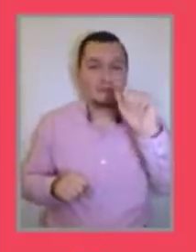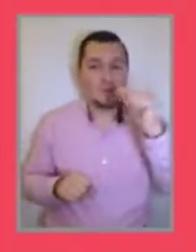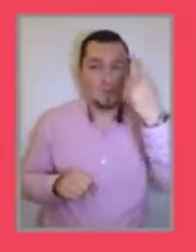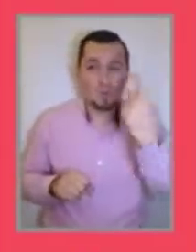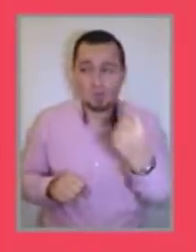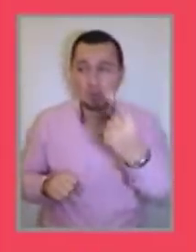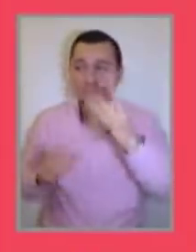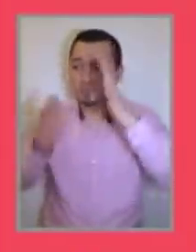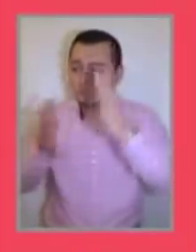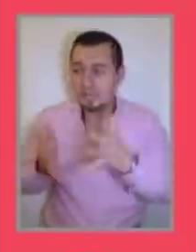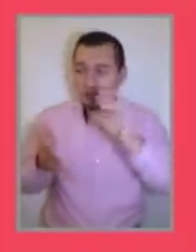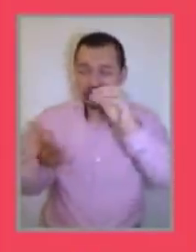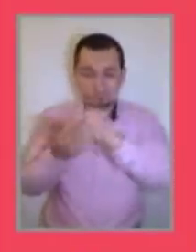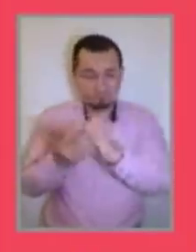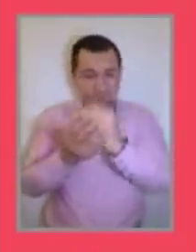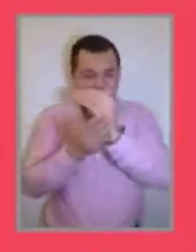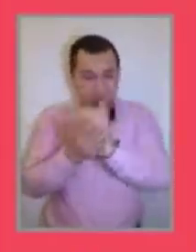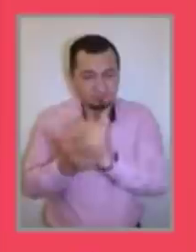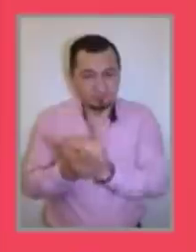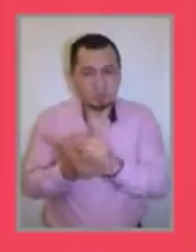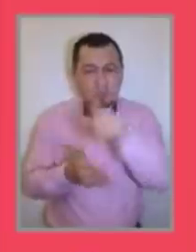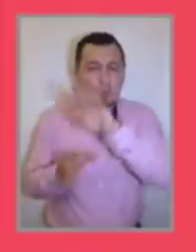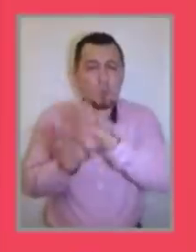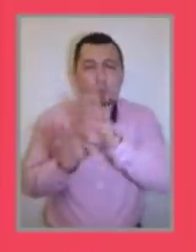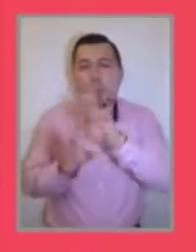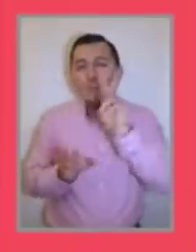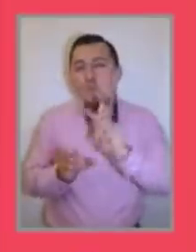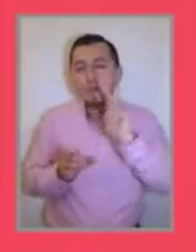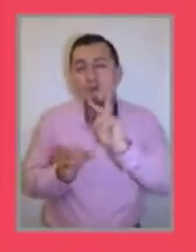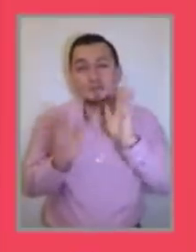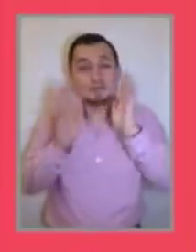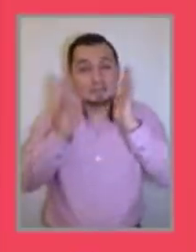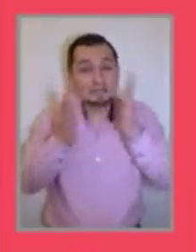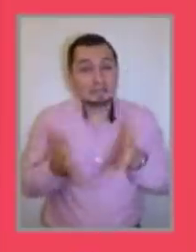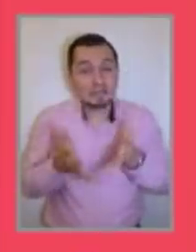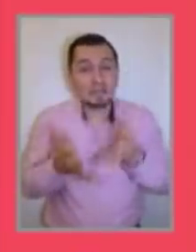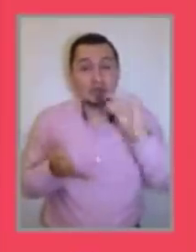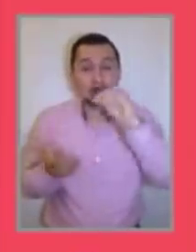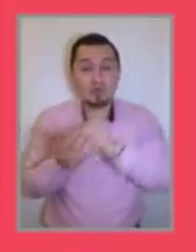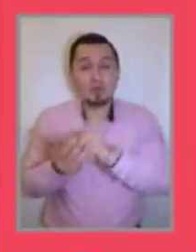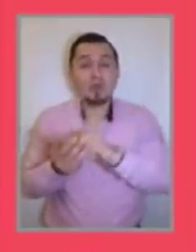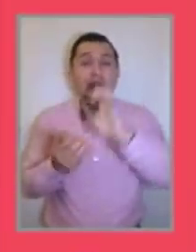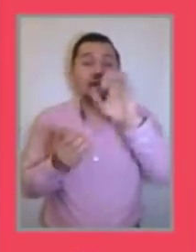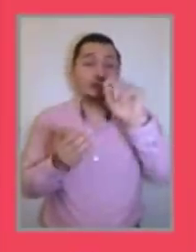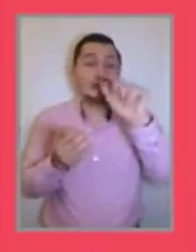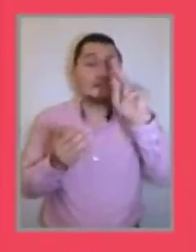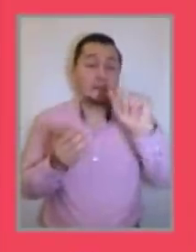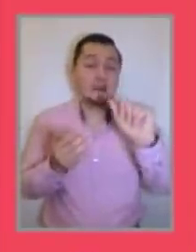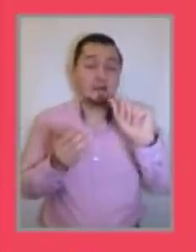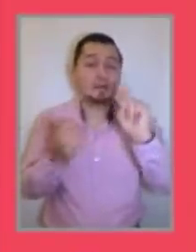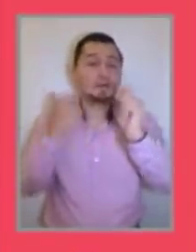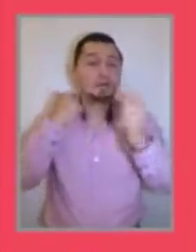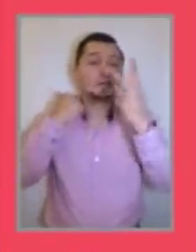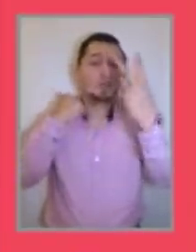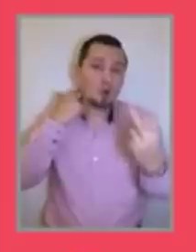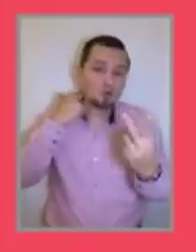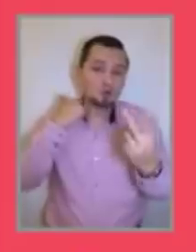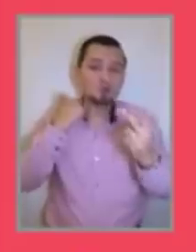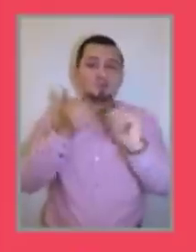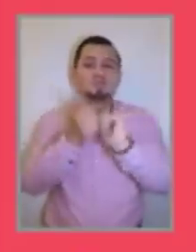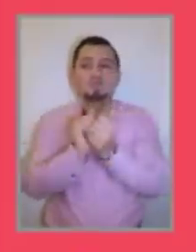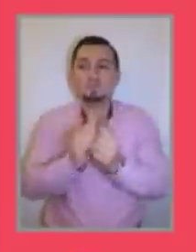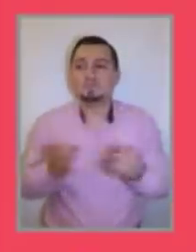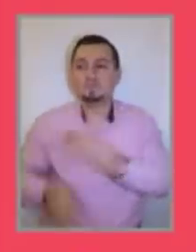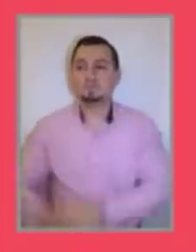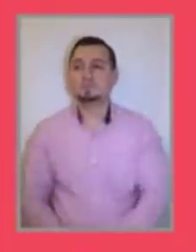en marcha y lo que vamos a anunciar ahora, que fue definido ya, es lo que sería la etapa 2. Déjame